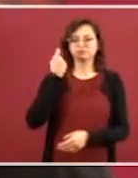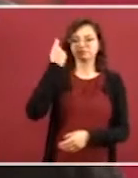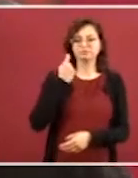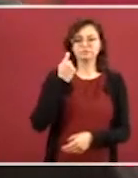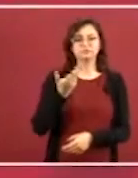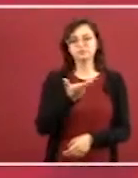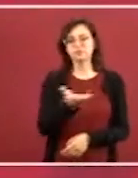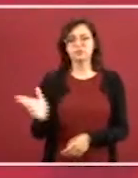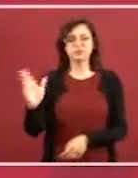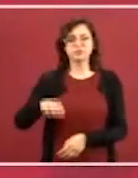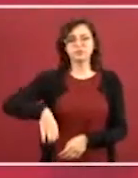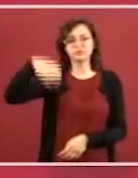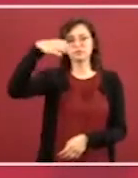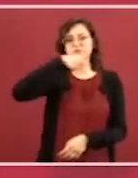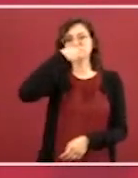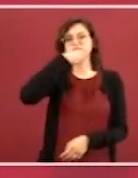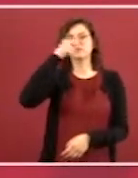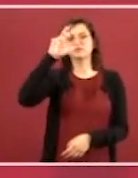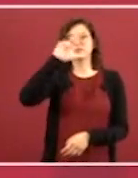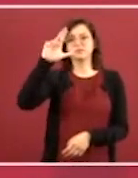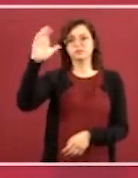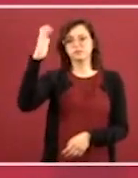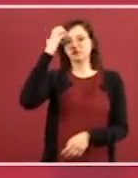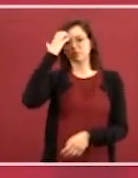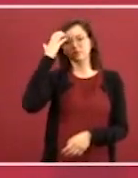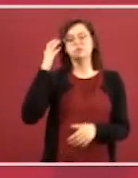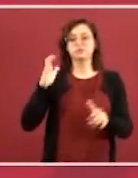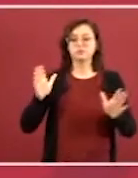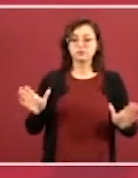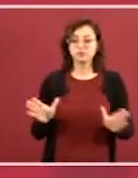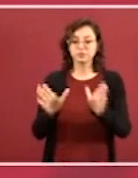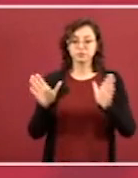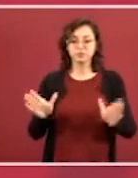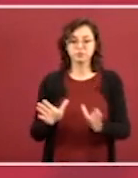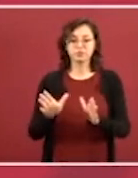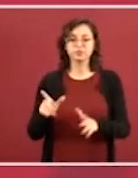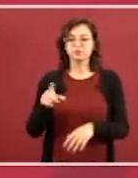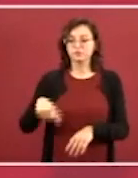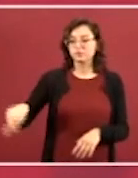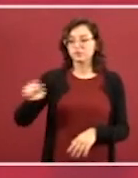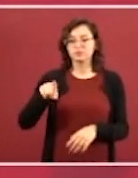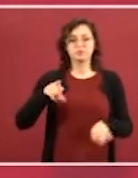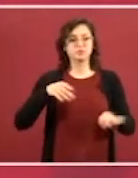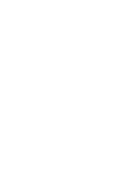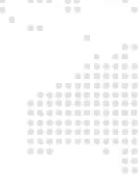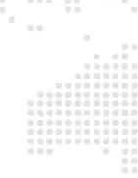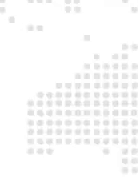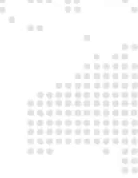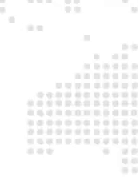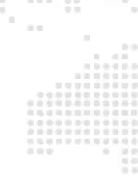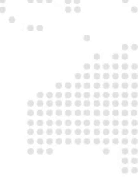adultos mayores por su contribución al desarrollo del país.